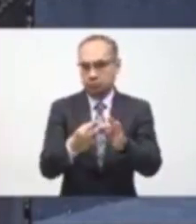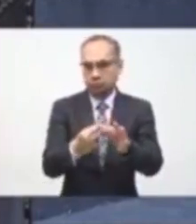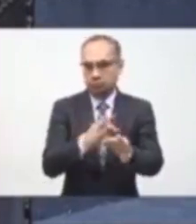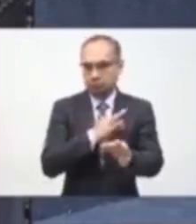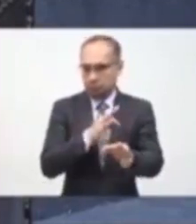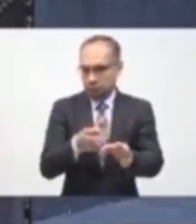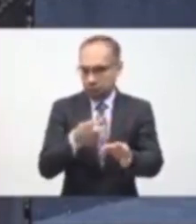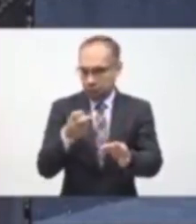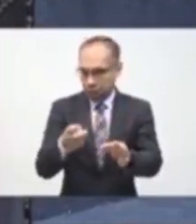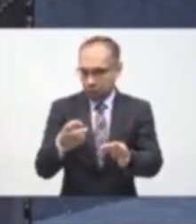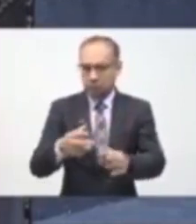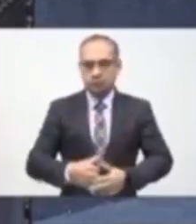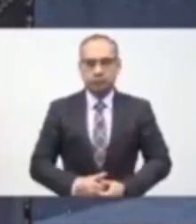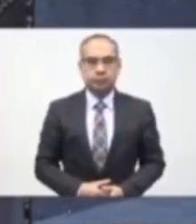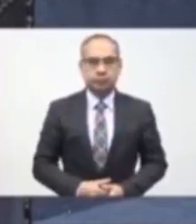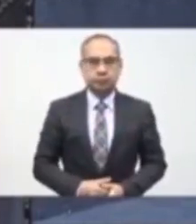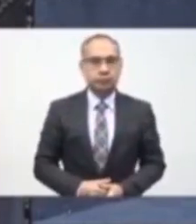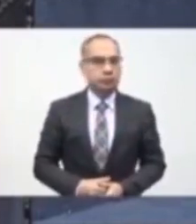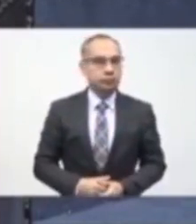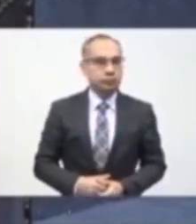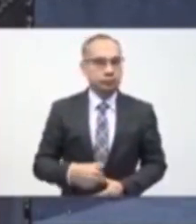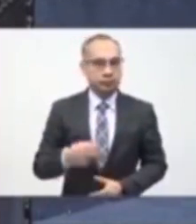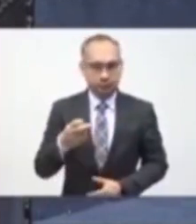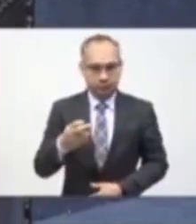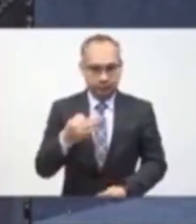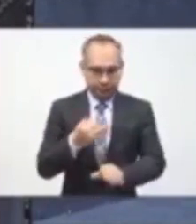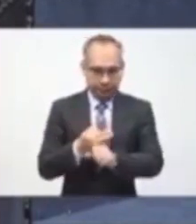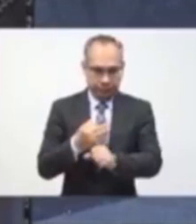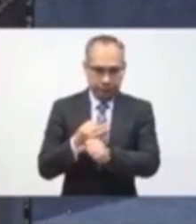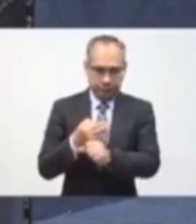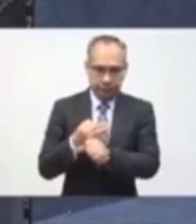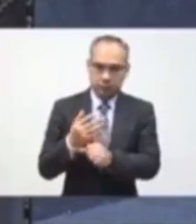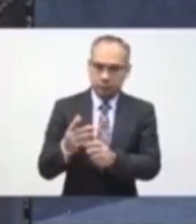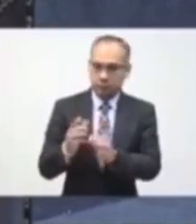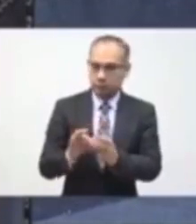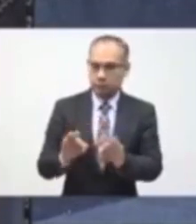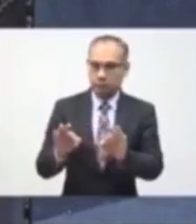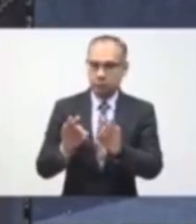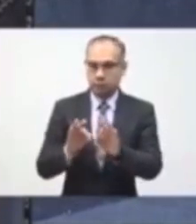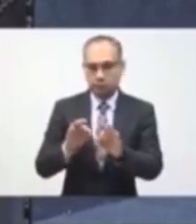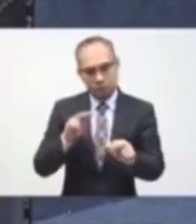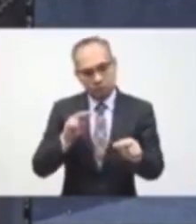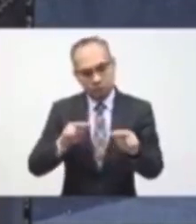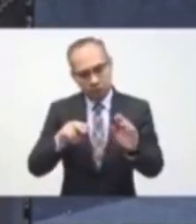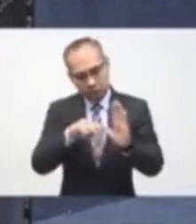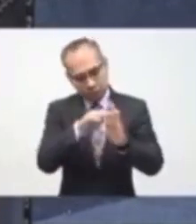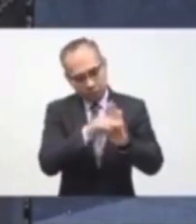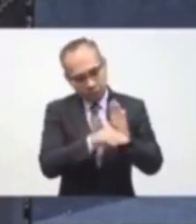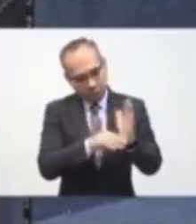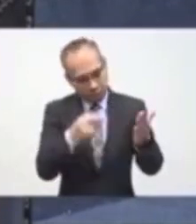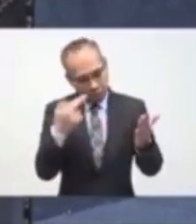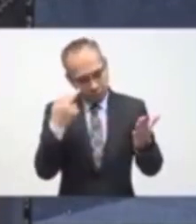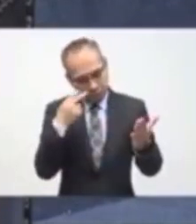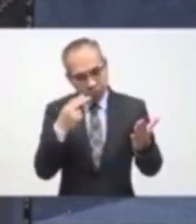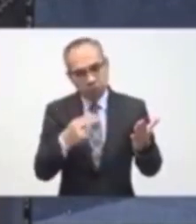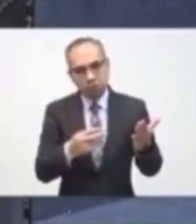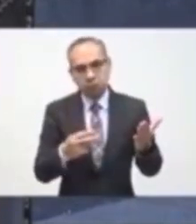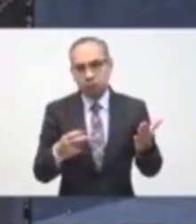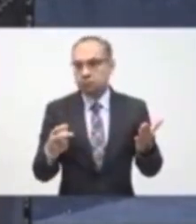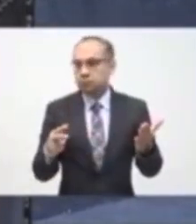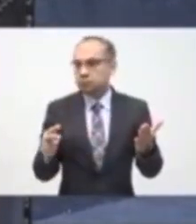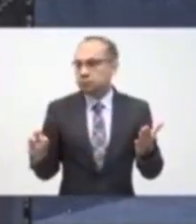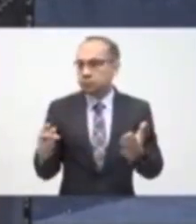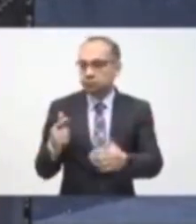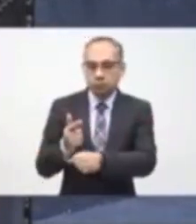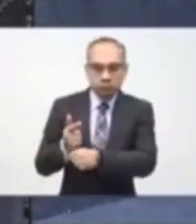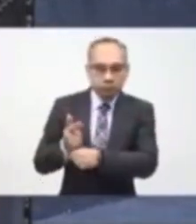del Estado de Hidalgo como instancia encargada de destinar los recursos a los programas sociales u otras políticas del